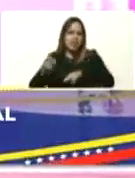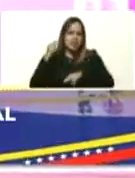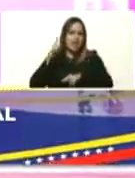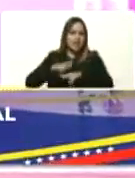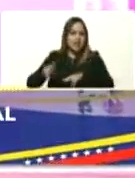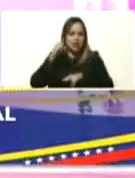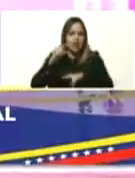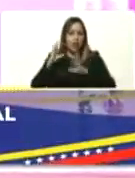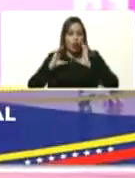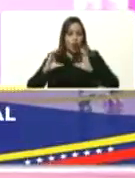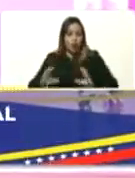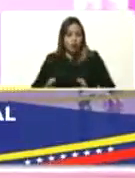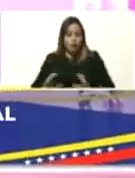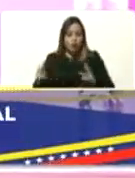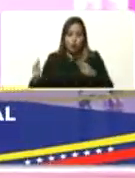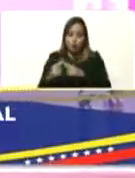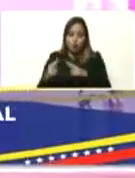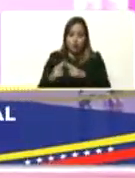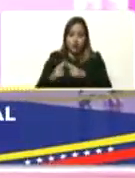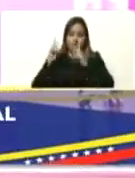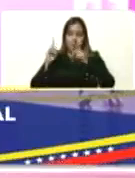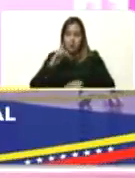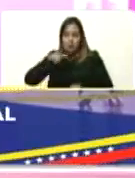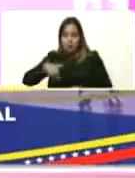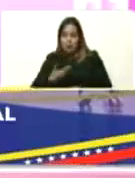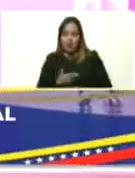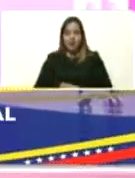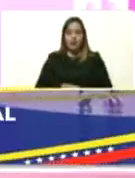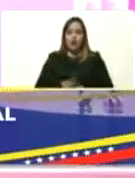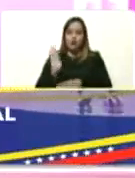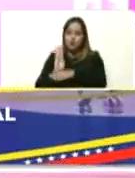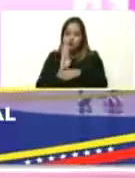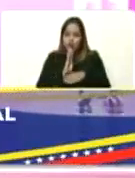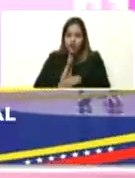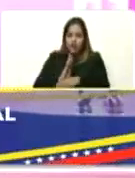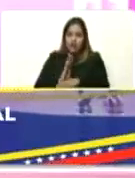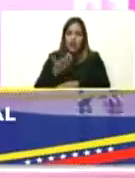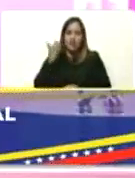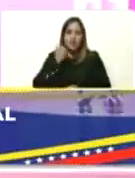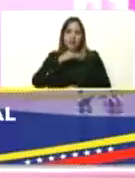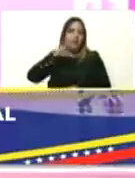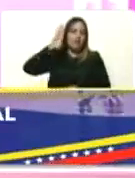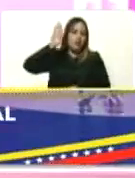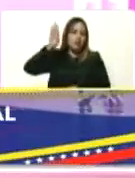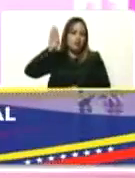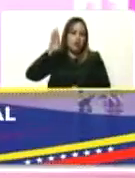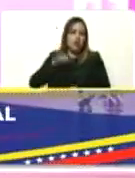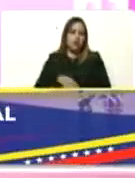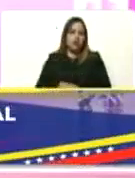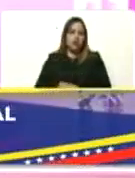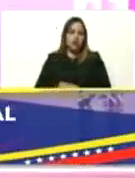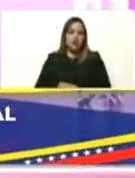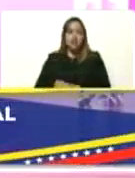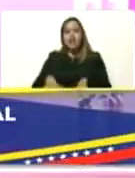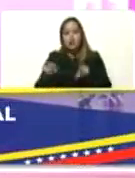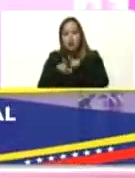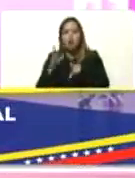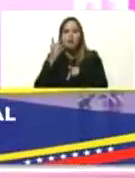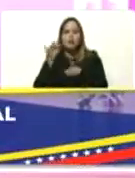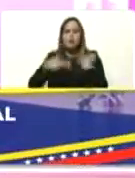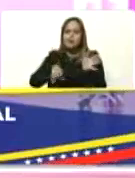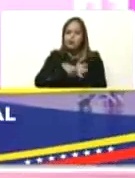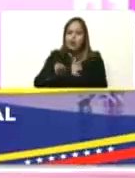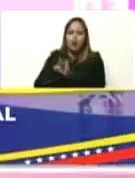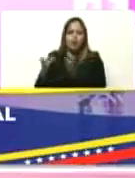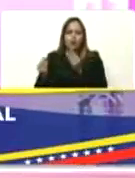conozcan su cuerpo y que de esta manera podamos prevenir enfermedades futuras, como tan comúnmente es el cáncer de mama,